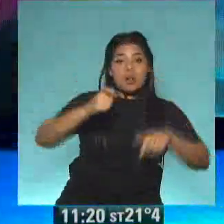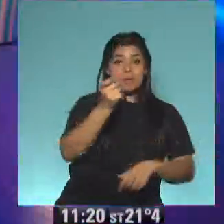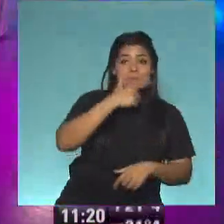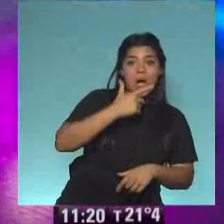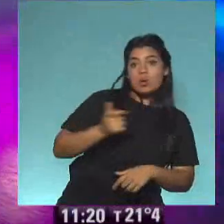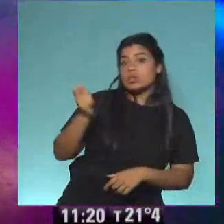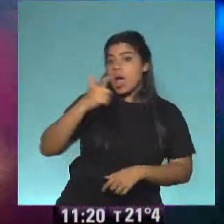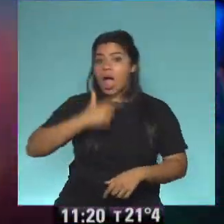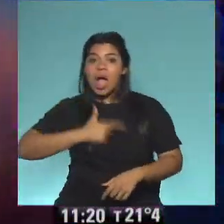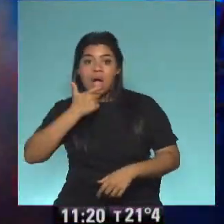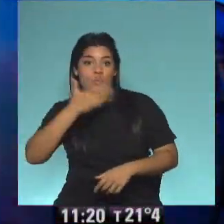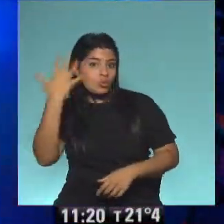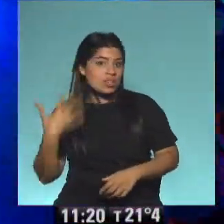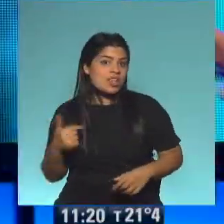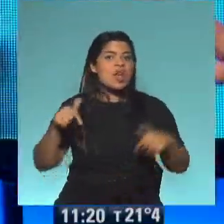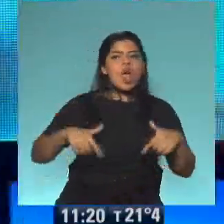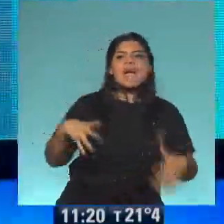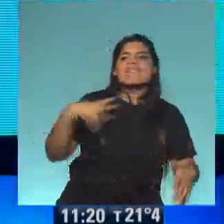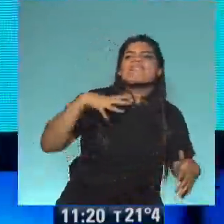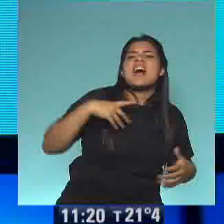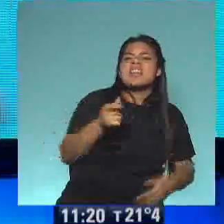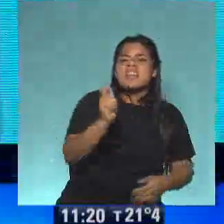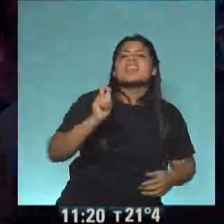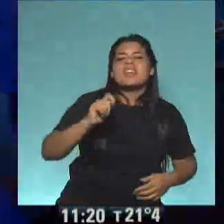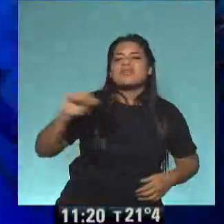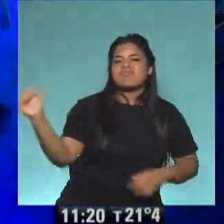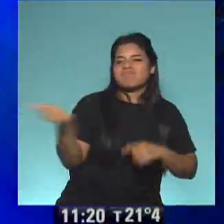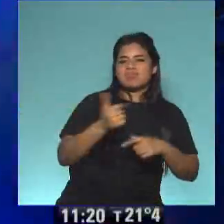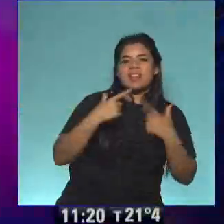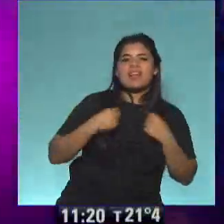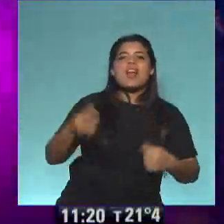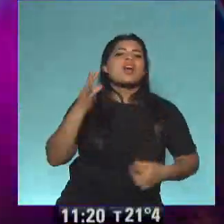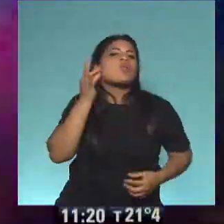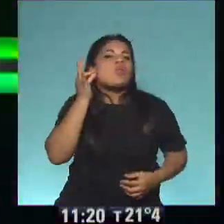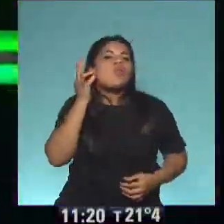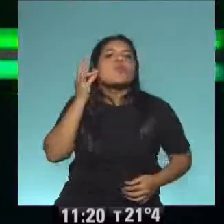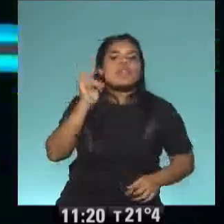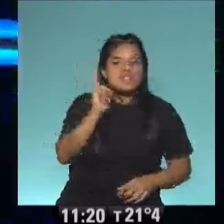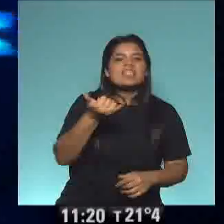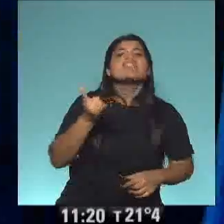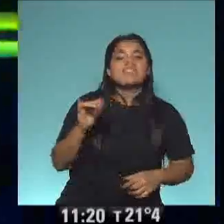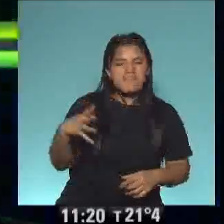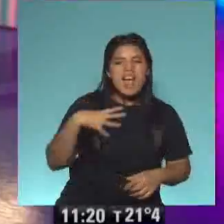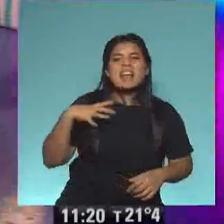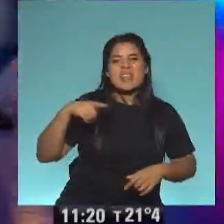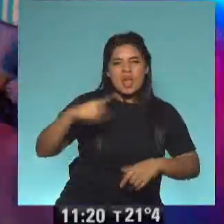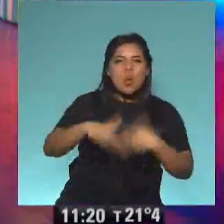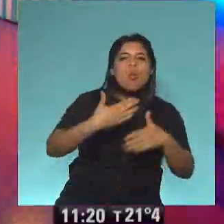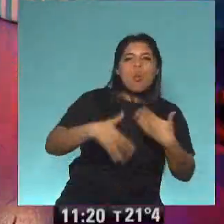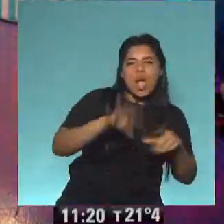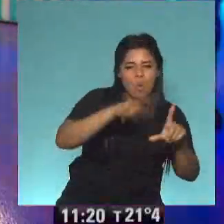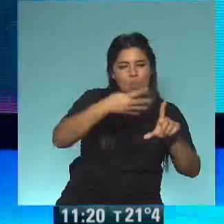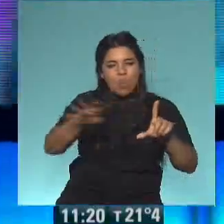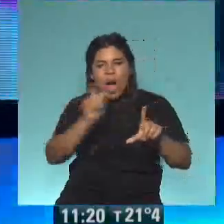Agustina. Pero nuestra clase está incompleta todavía, sin la señora Julia que nos guía. Con juegos, con